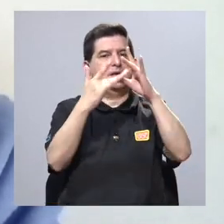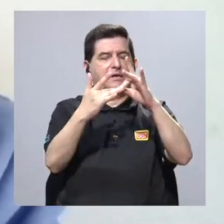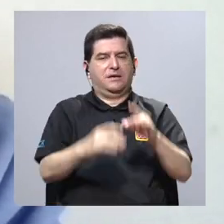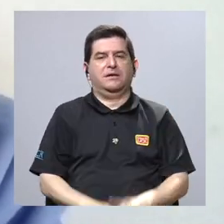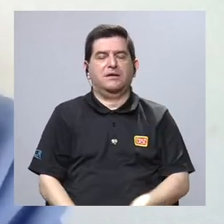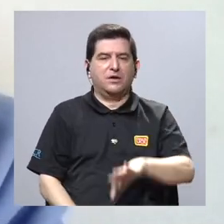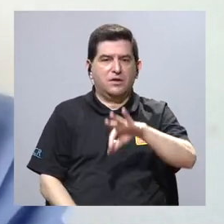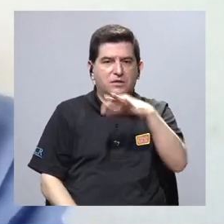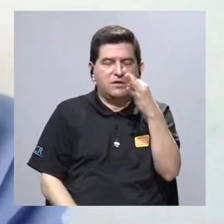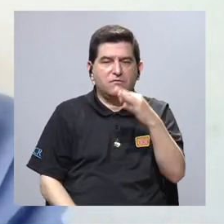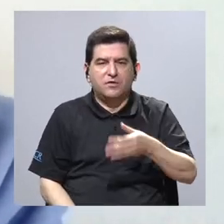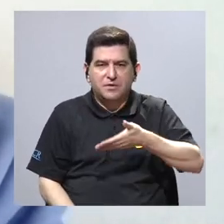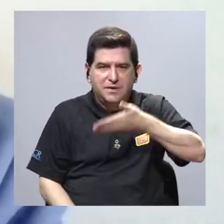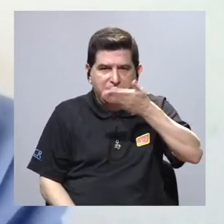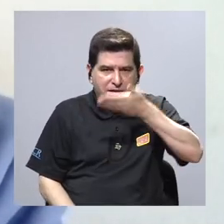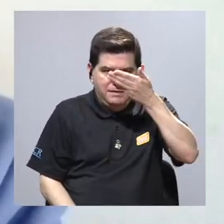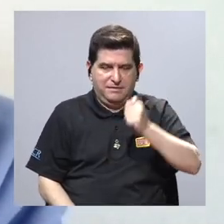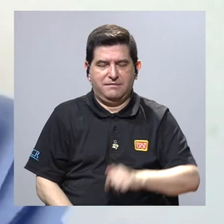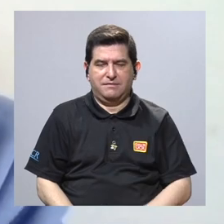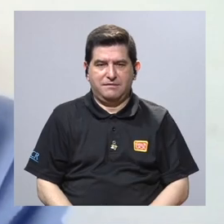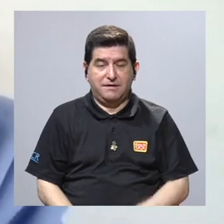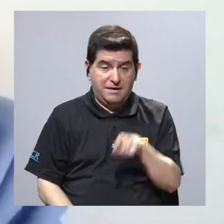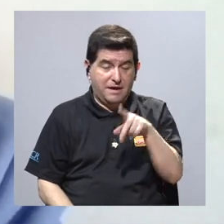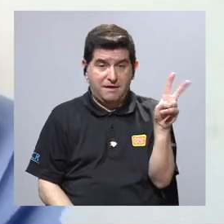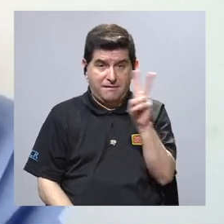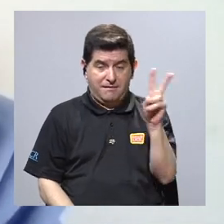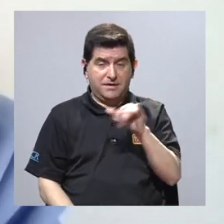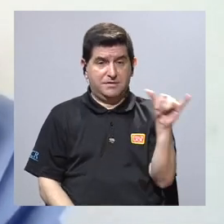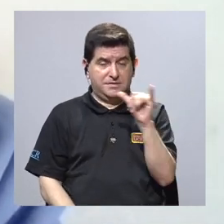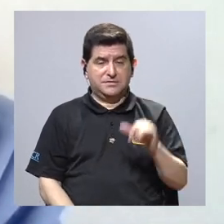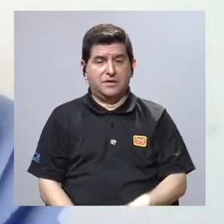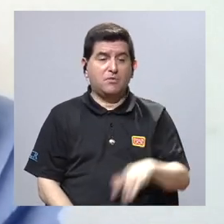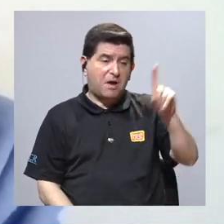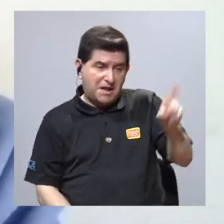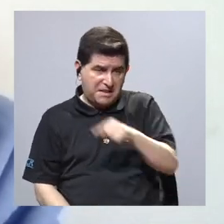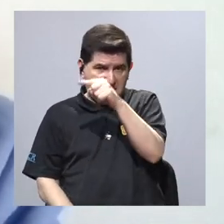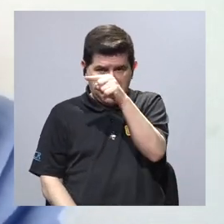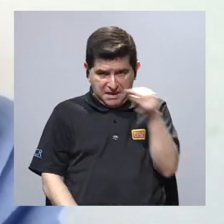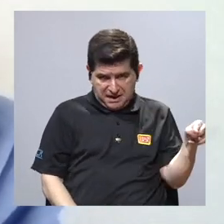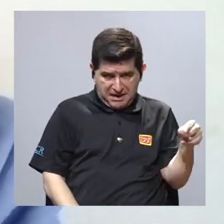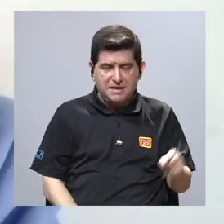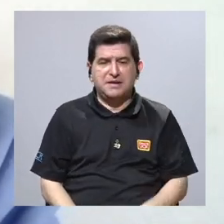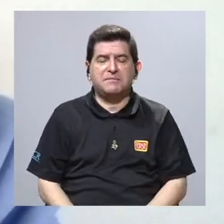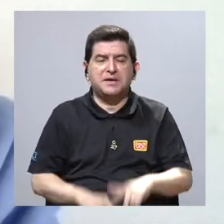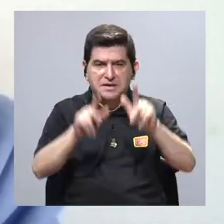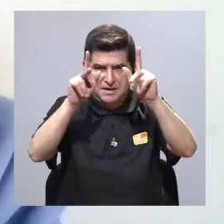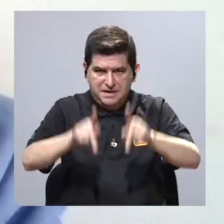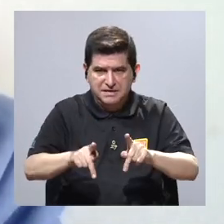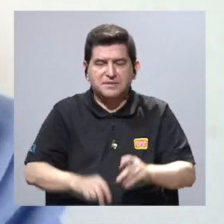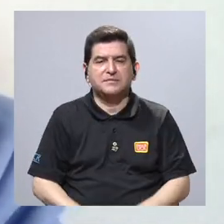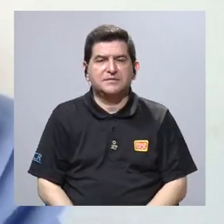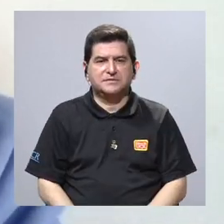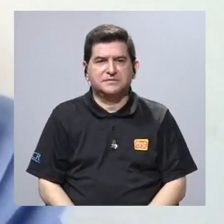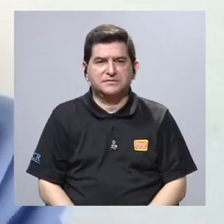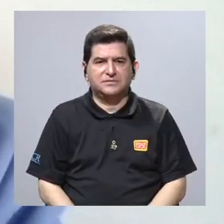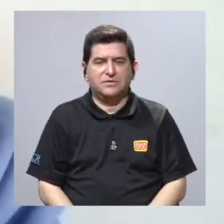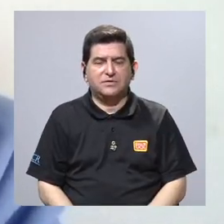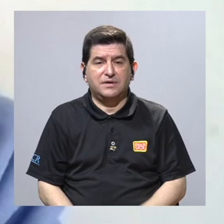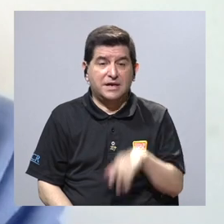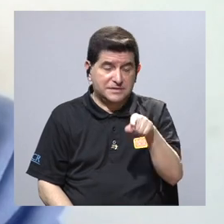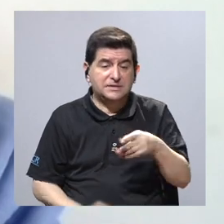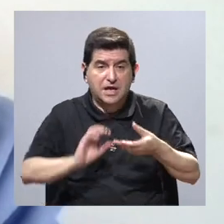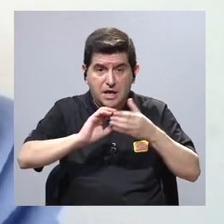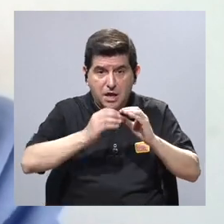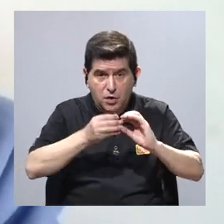vía aerógena. Y es un virus también que se elimina, digamos, que sale de los individuos infectados en